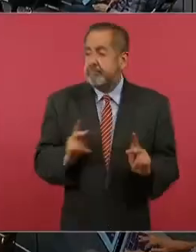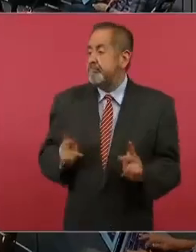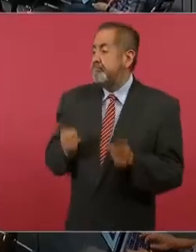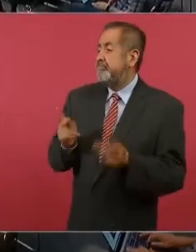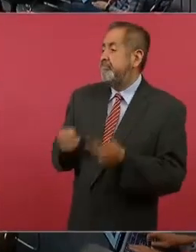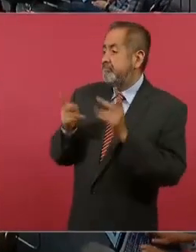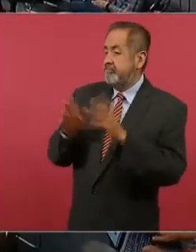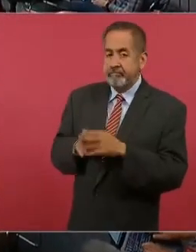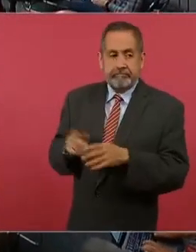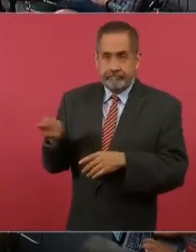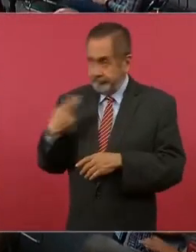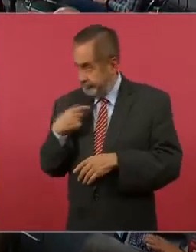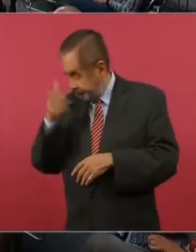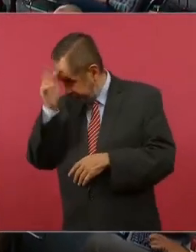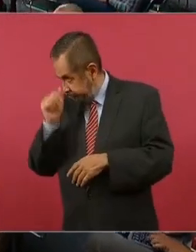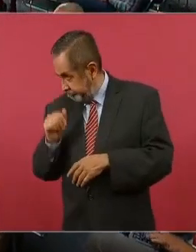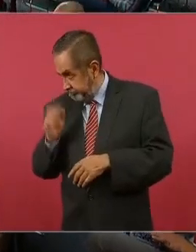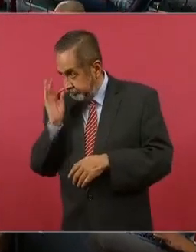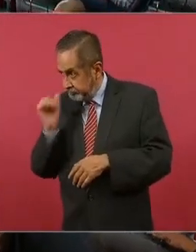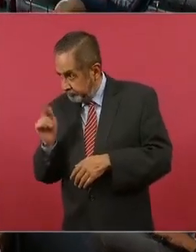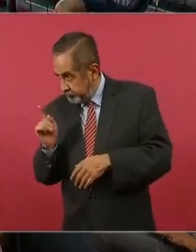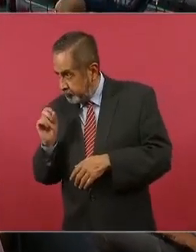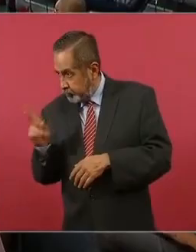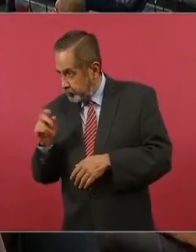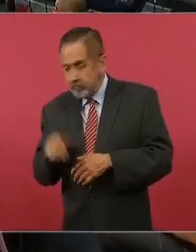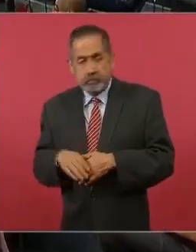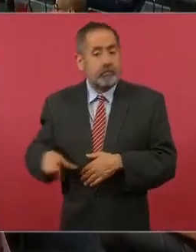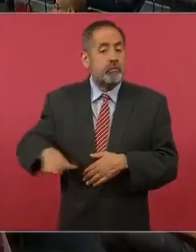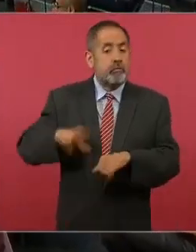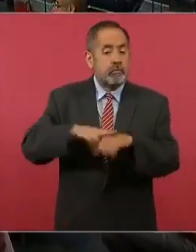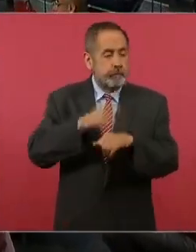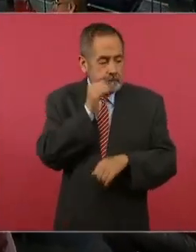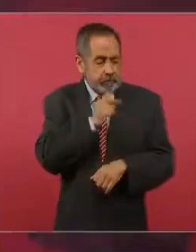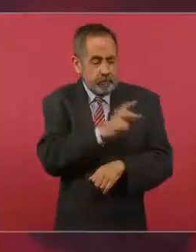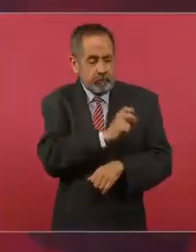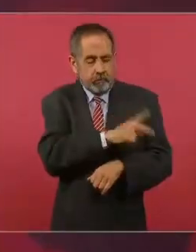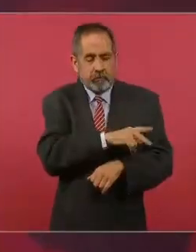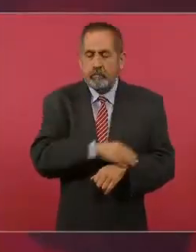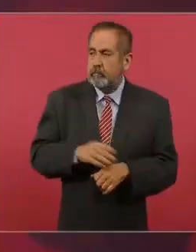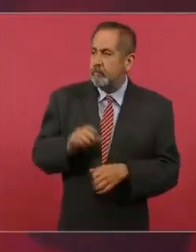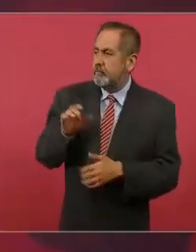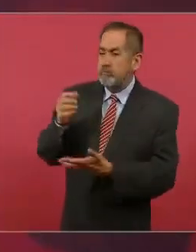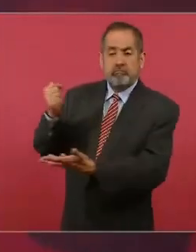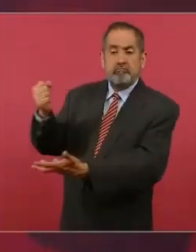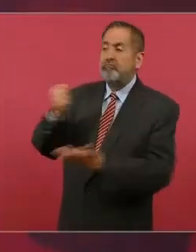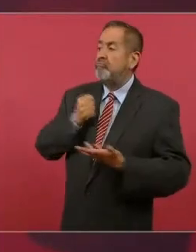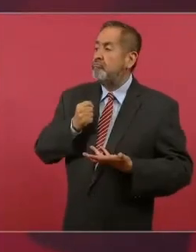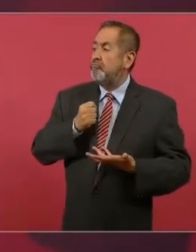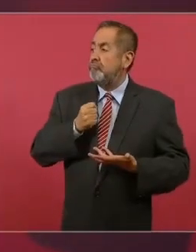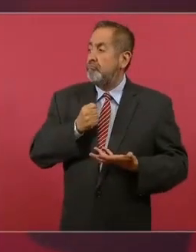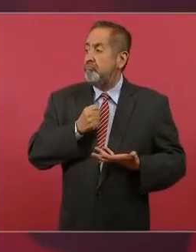pues tienen compromisos con los gobernadores, con algunos